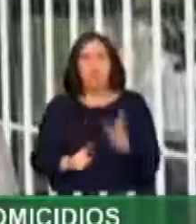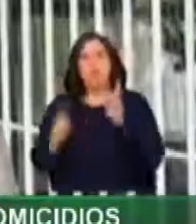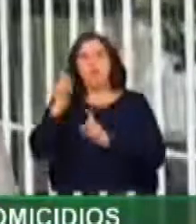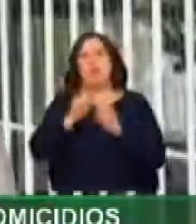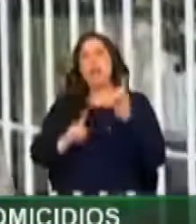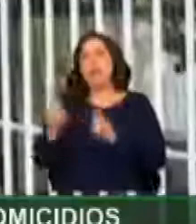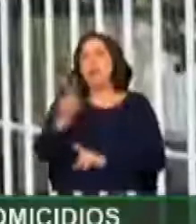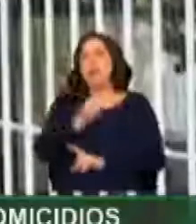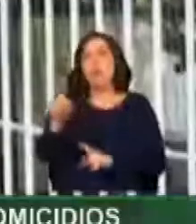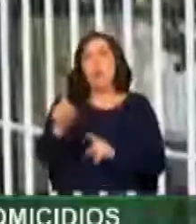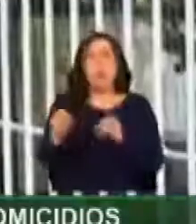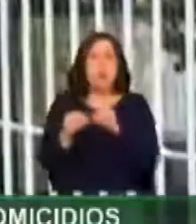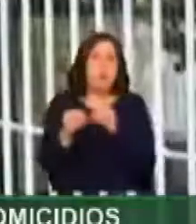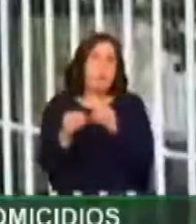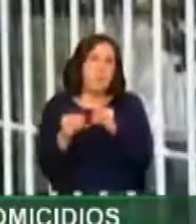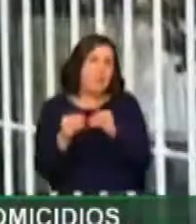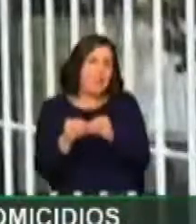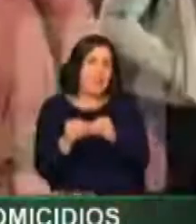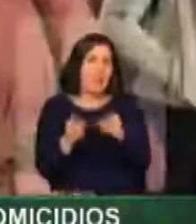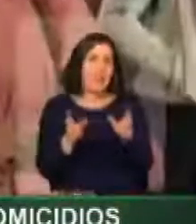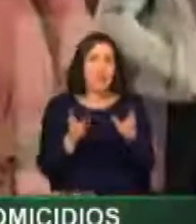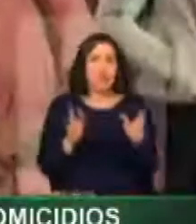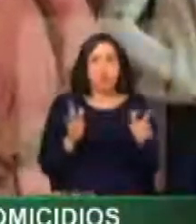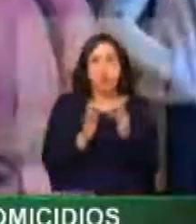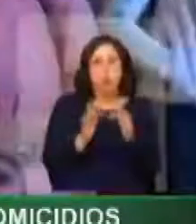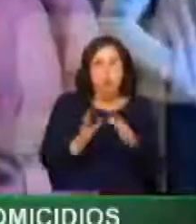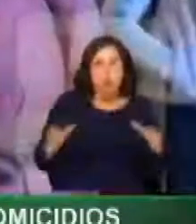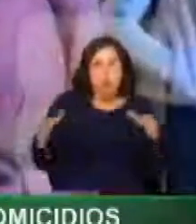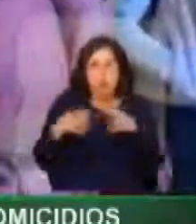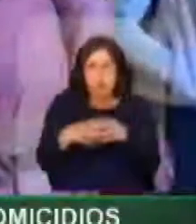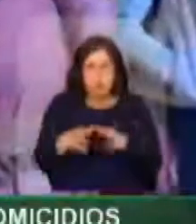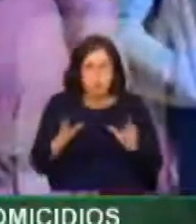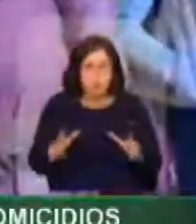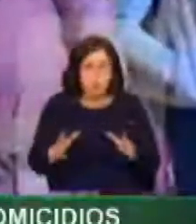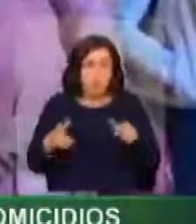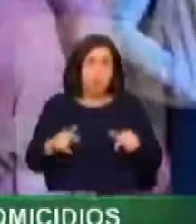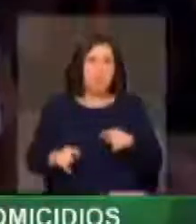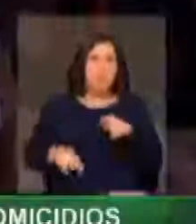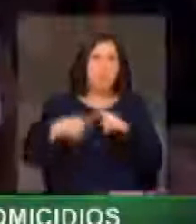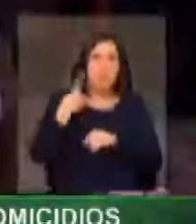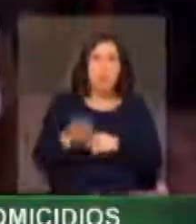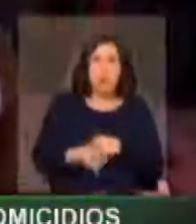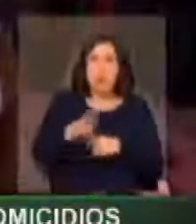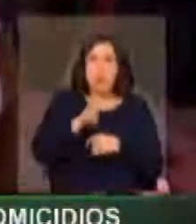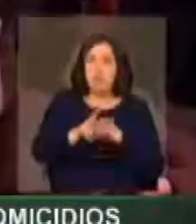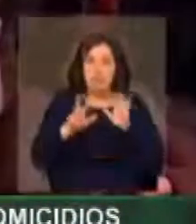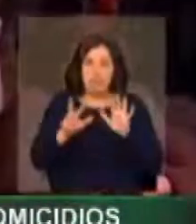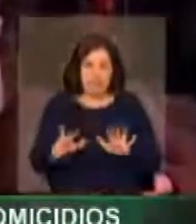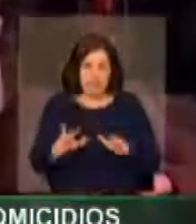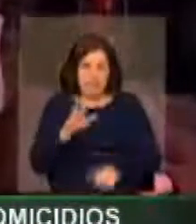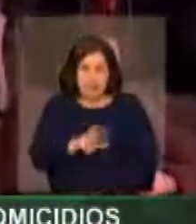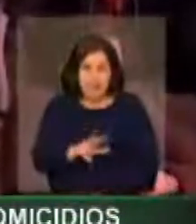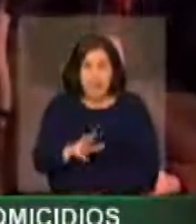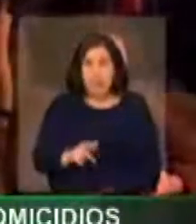que tenían contactos con otras compañeras trans. El reclamo volverá a plantearse el próximo día 23, que los colectivos han definido